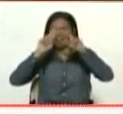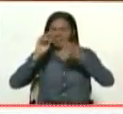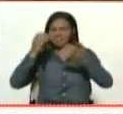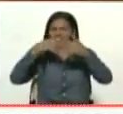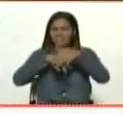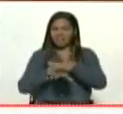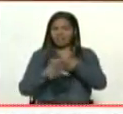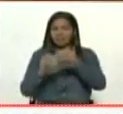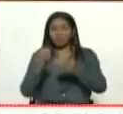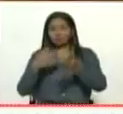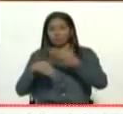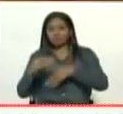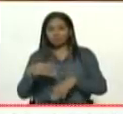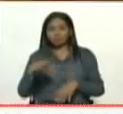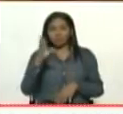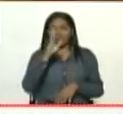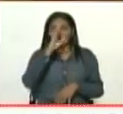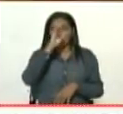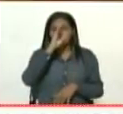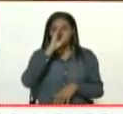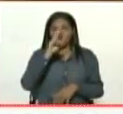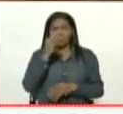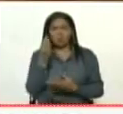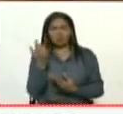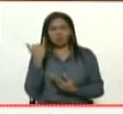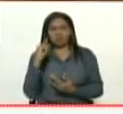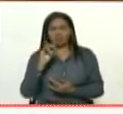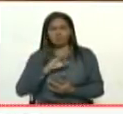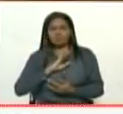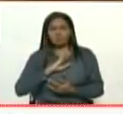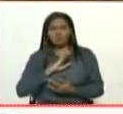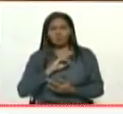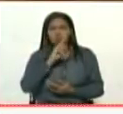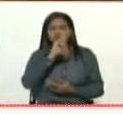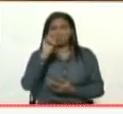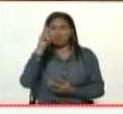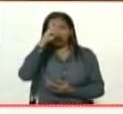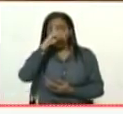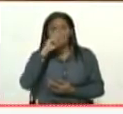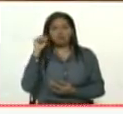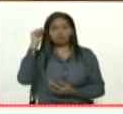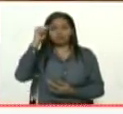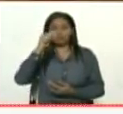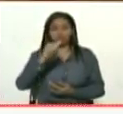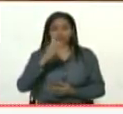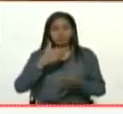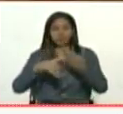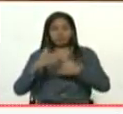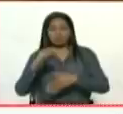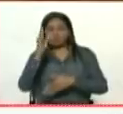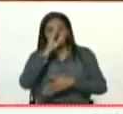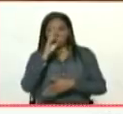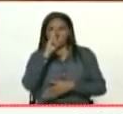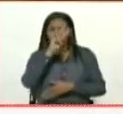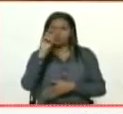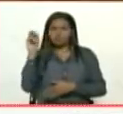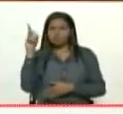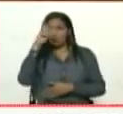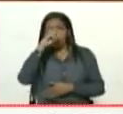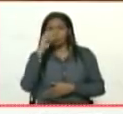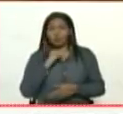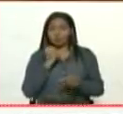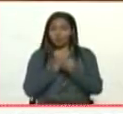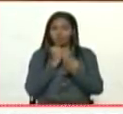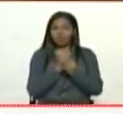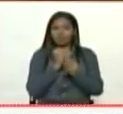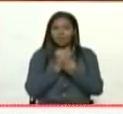Servicio bancario, bueno, tiene, ¿cuánto? 200 años. De historia tienen los servicios bancarios. Yo trabajé en un banco, ¿ustedes